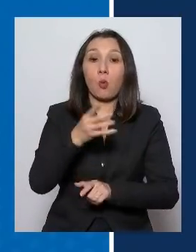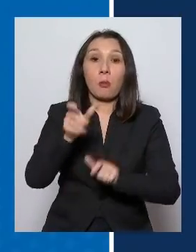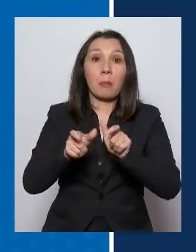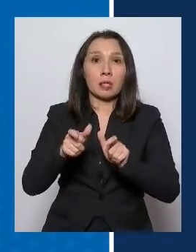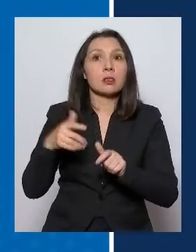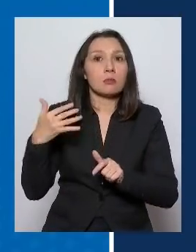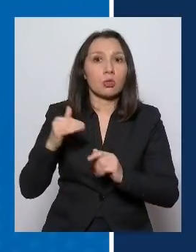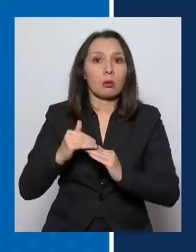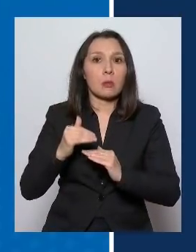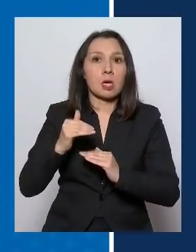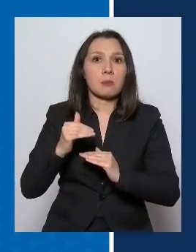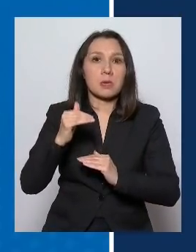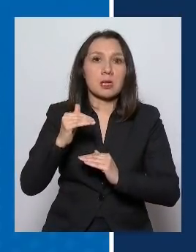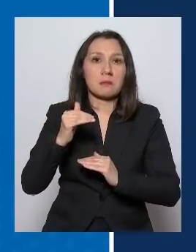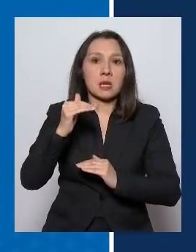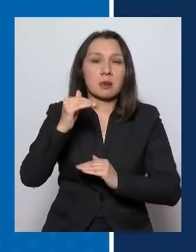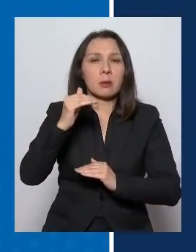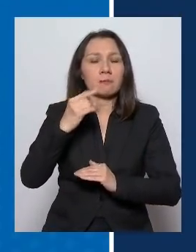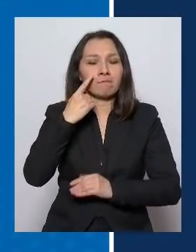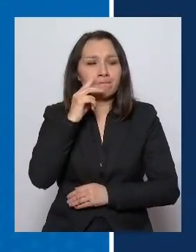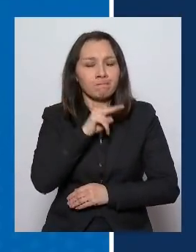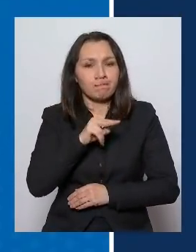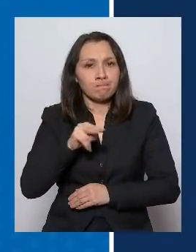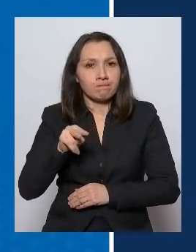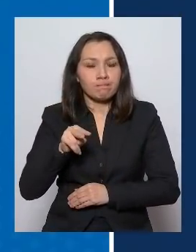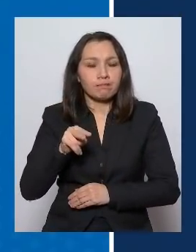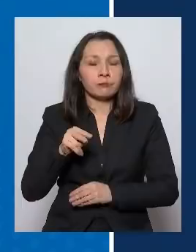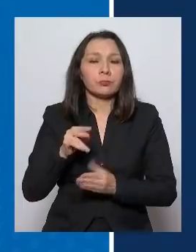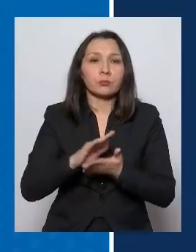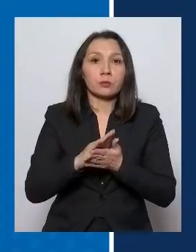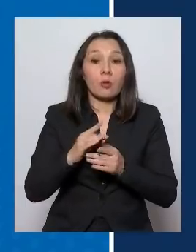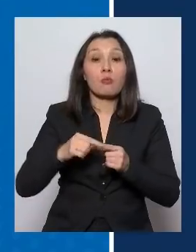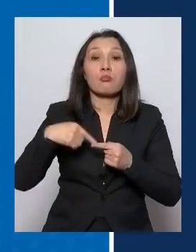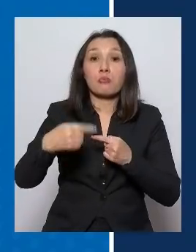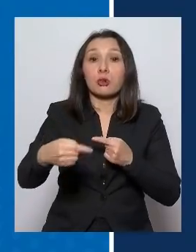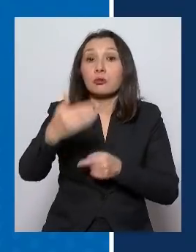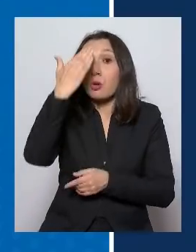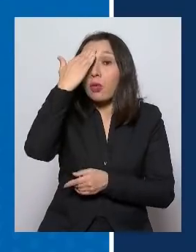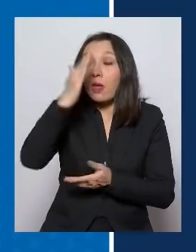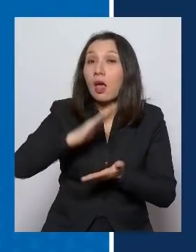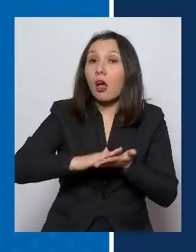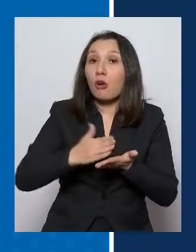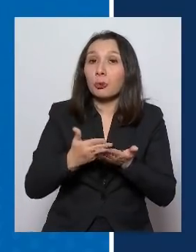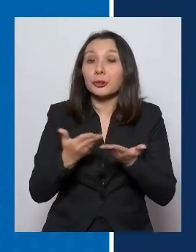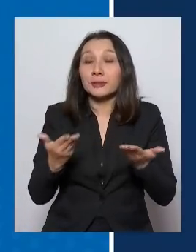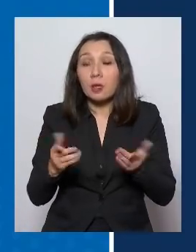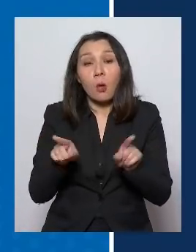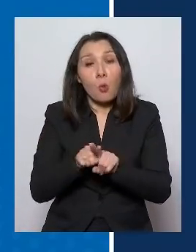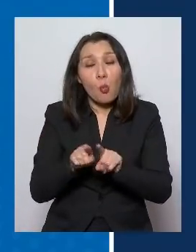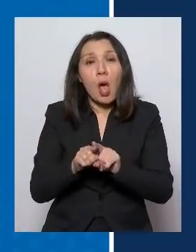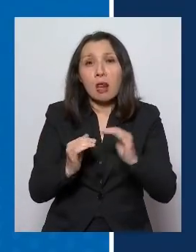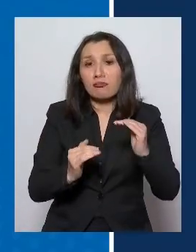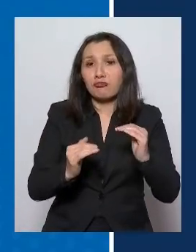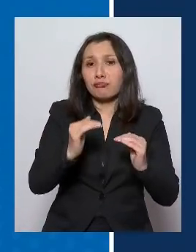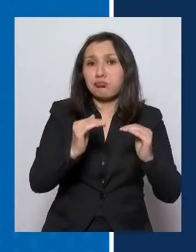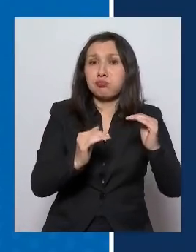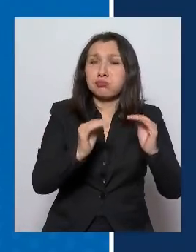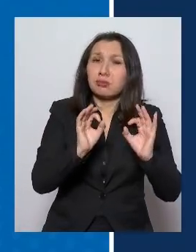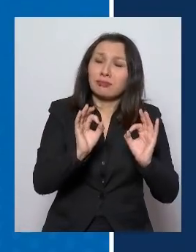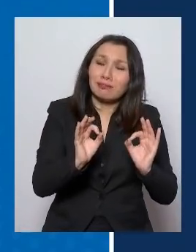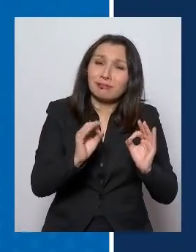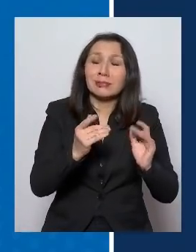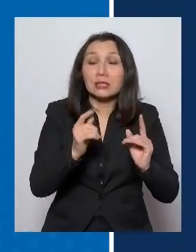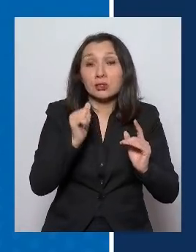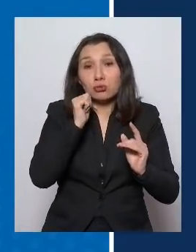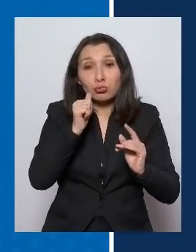es importante, por lo tanto tenemos que hacer una mirada en los próximos días, que a pesar que se han mantenido los números